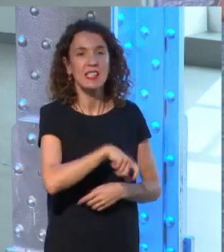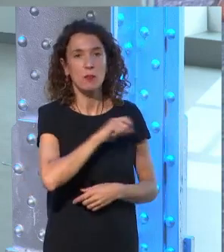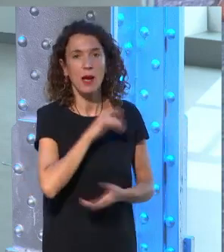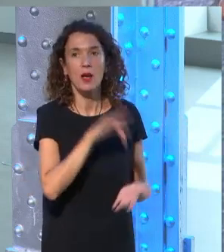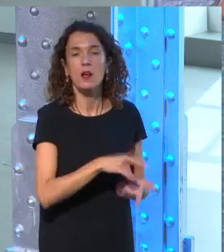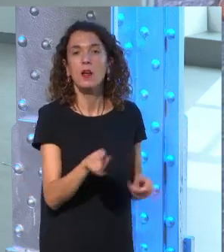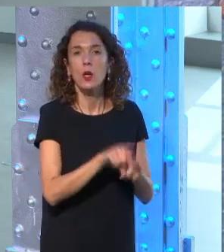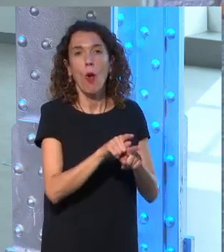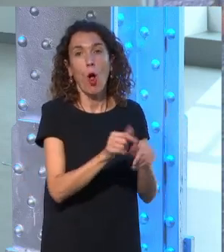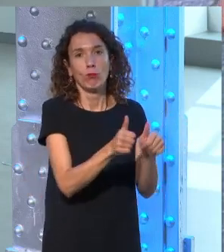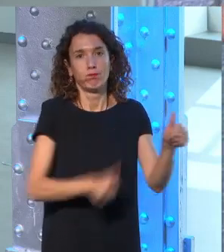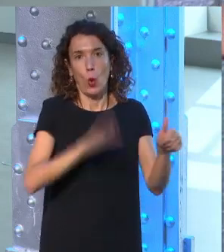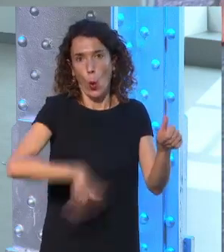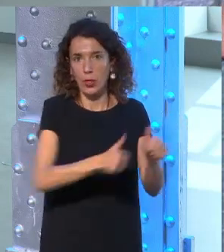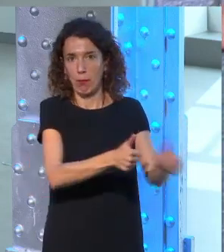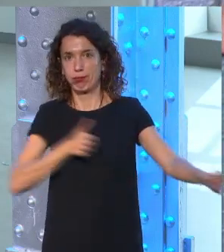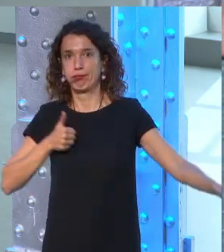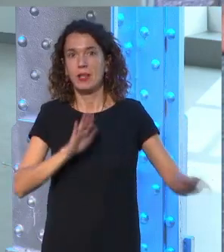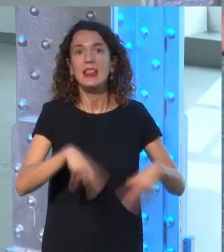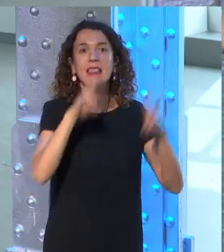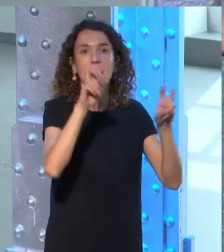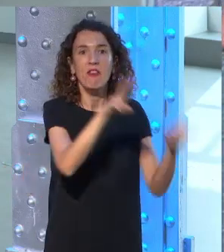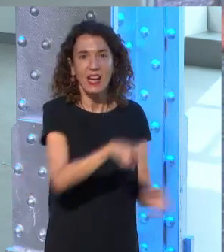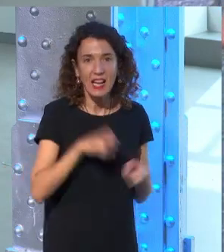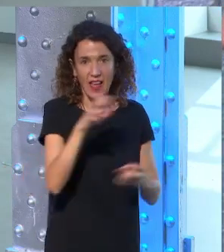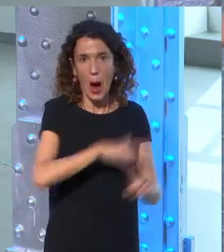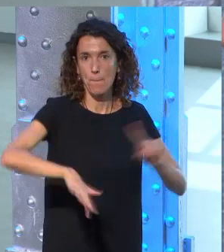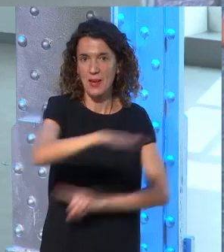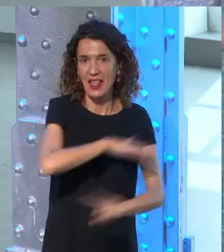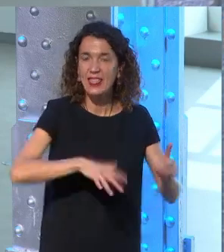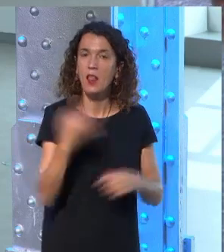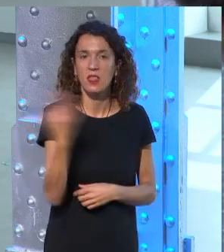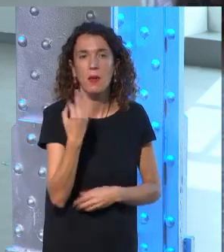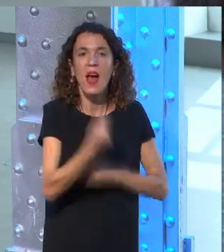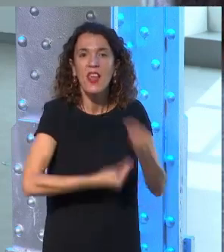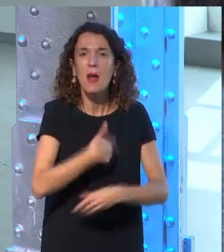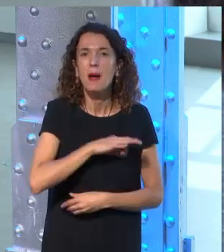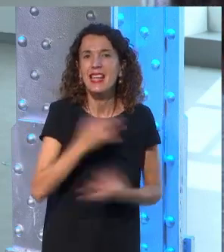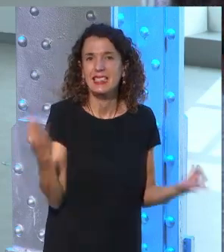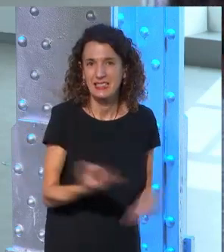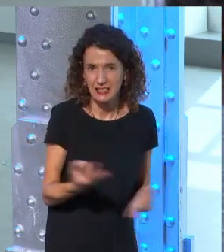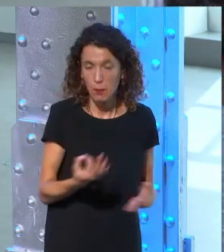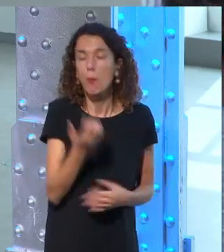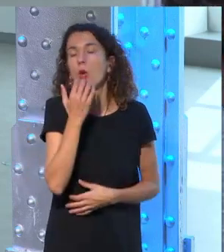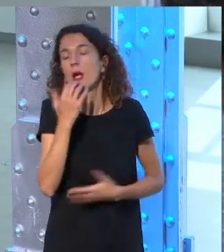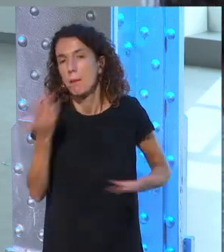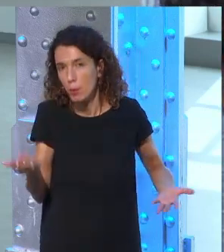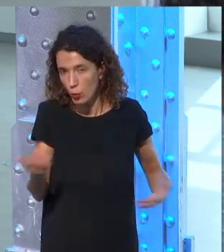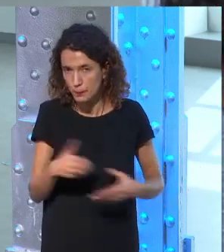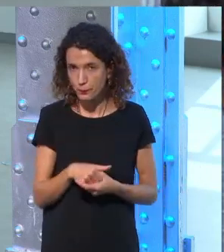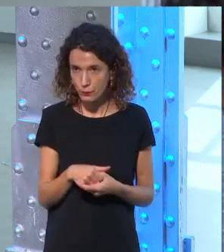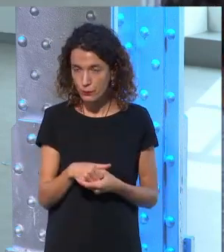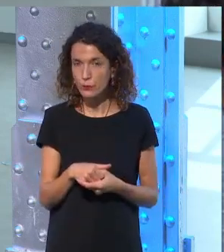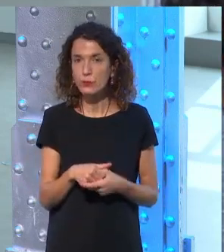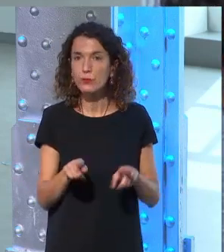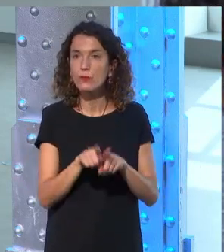el furgón de cola en la aplicación de la fiscalidad ambiental. ¿Qué debería hacer España? Pues, por ejemplo,